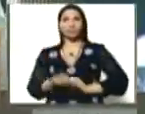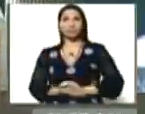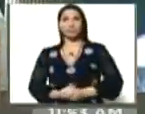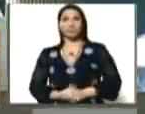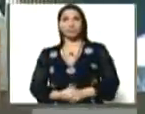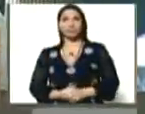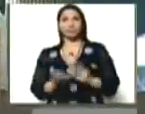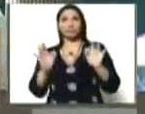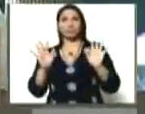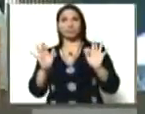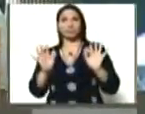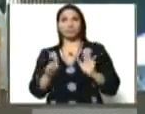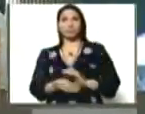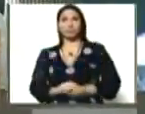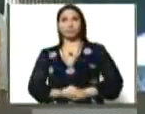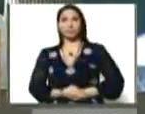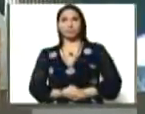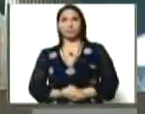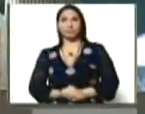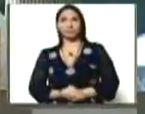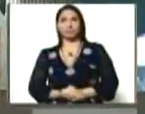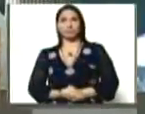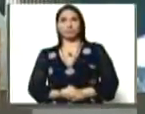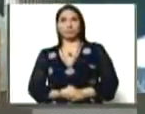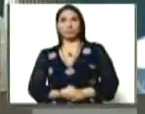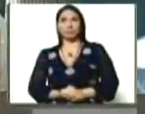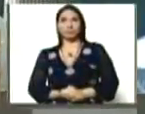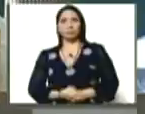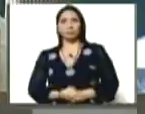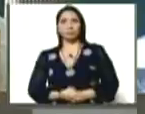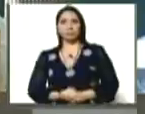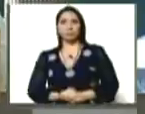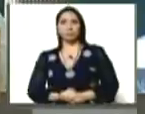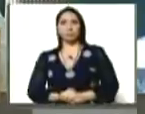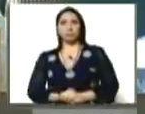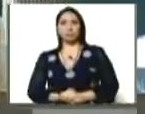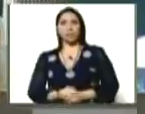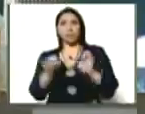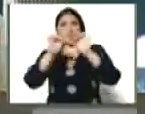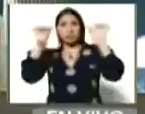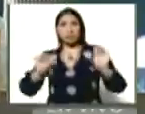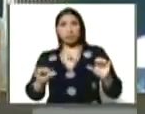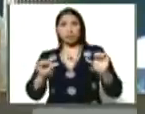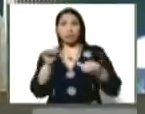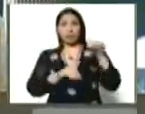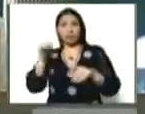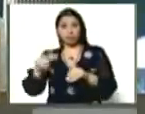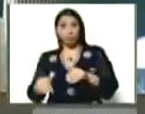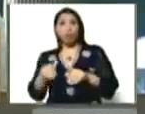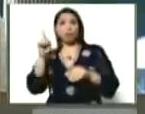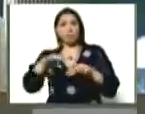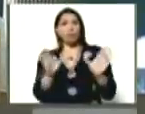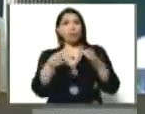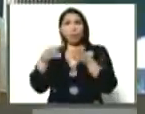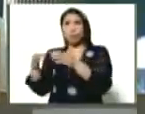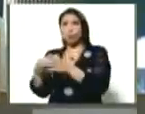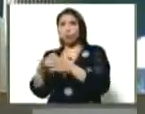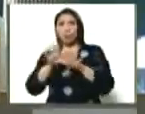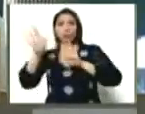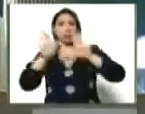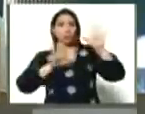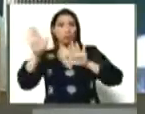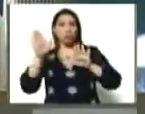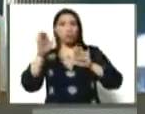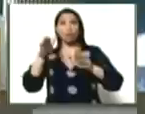mandato constitucional. El sistema electoral automatizado y el conjunto de auditorías que lo sustenta, con la